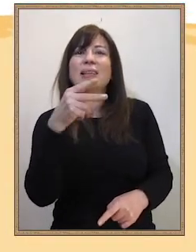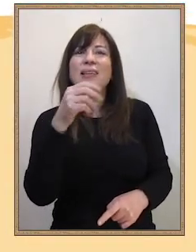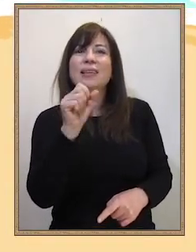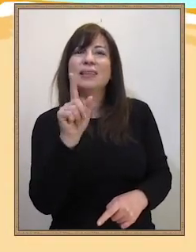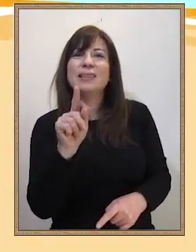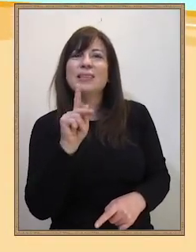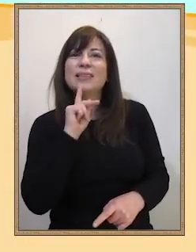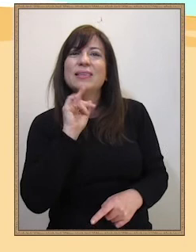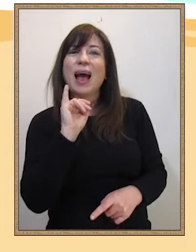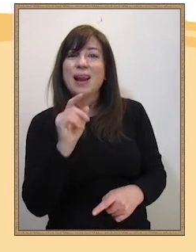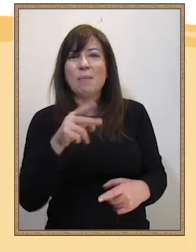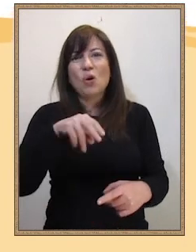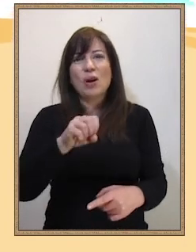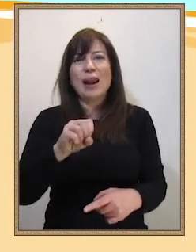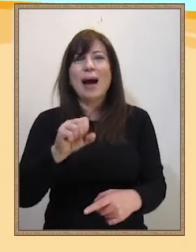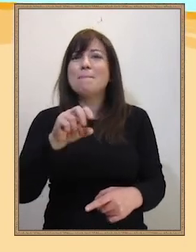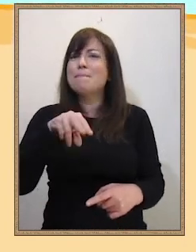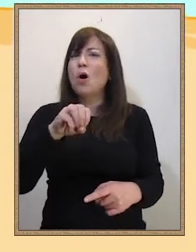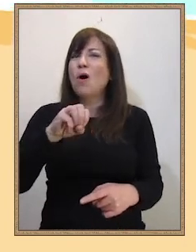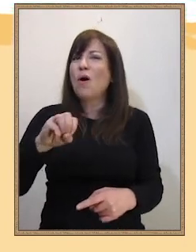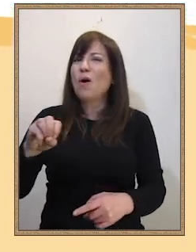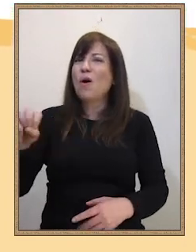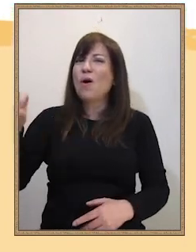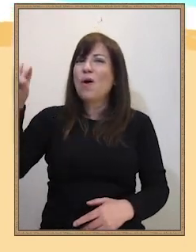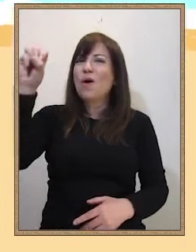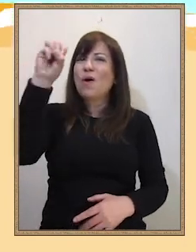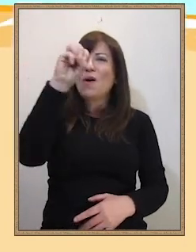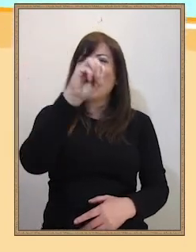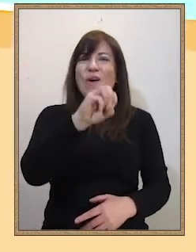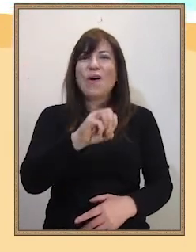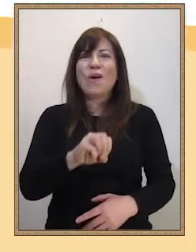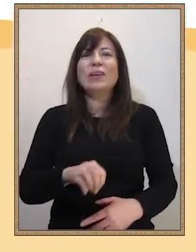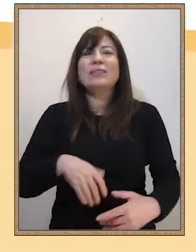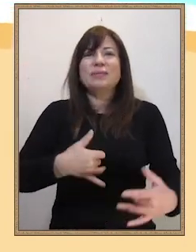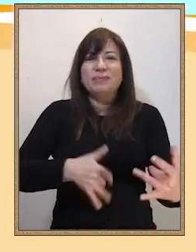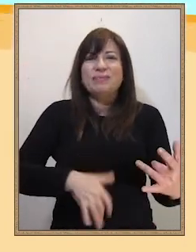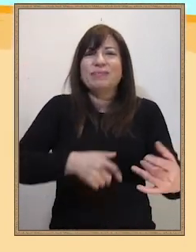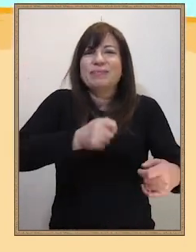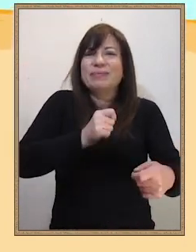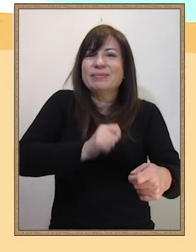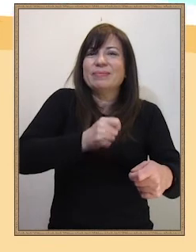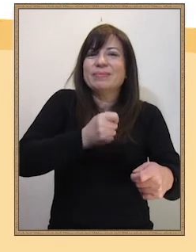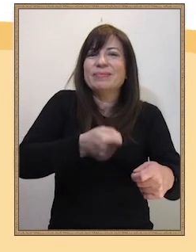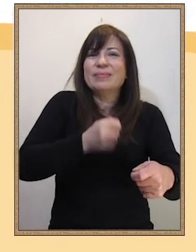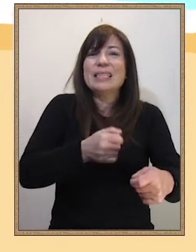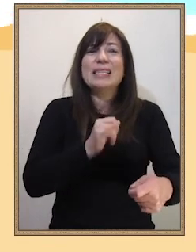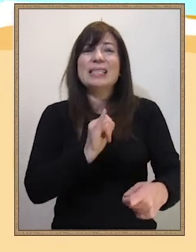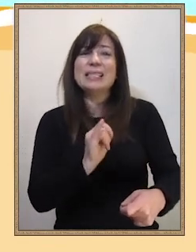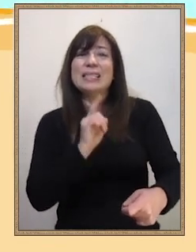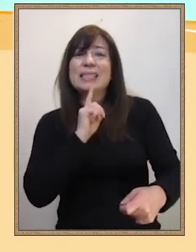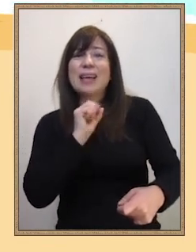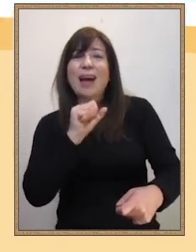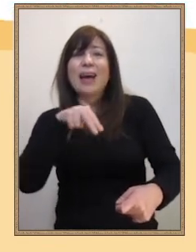Shakti, Sereva Shakti, Sereva Shakti, Namo